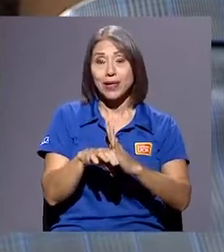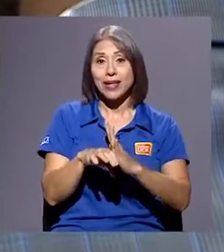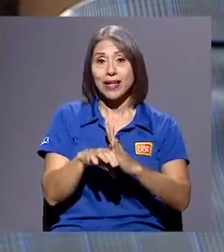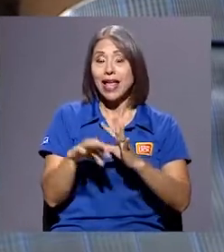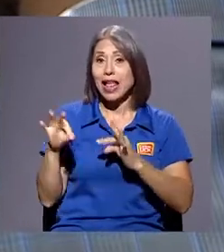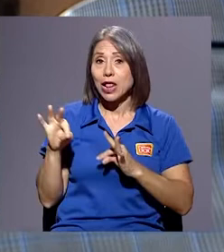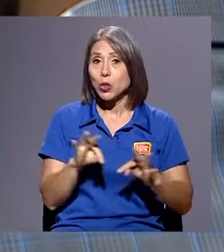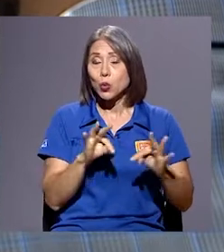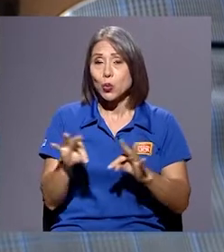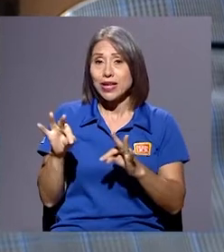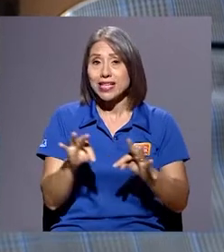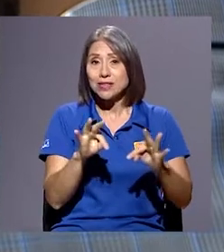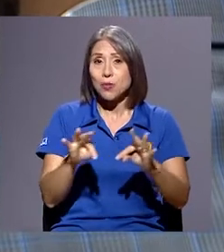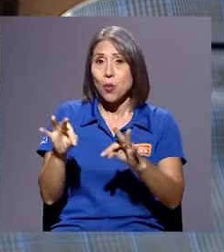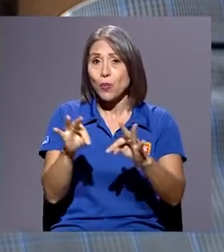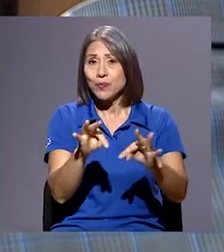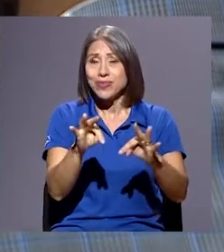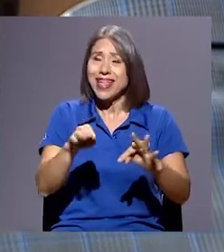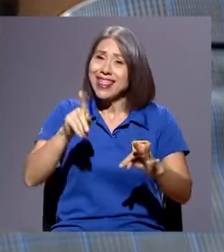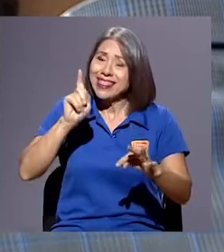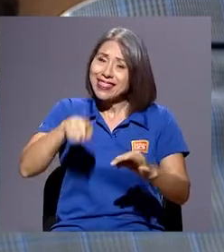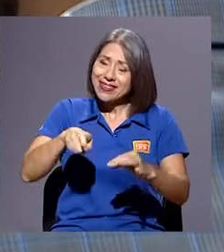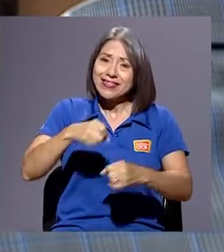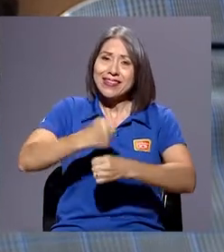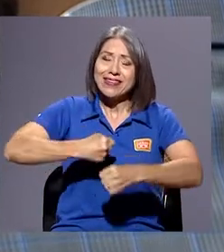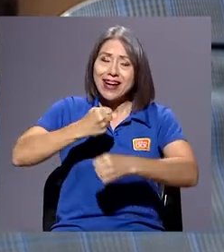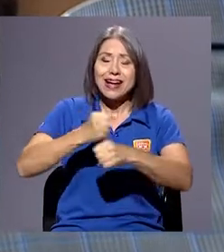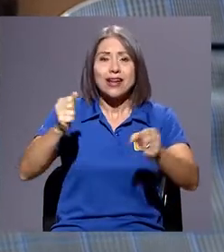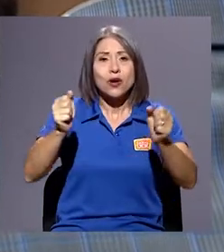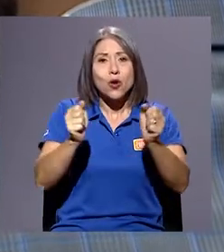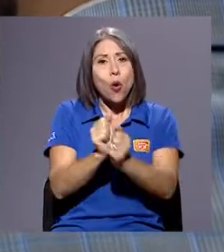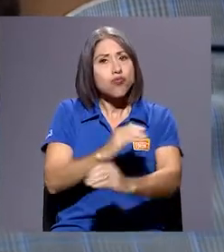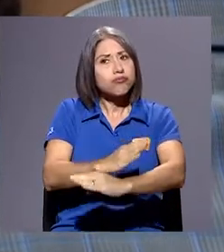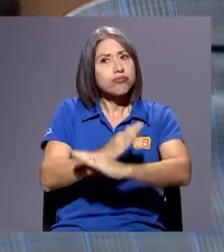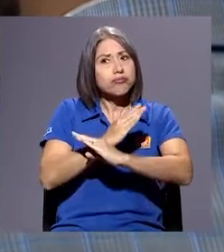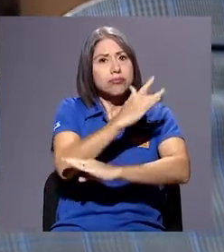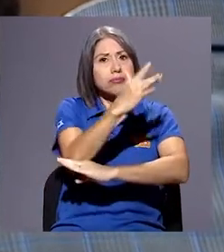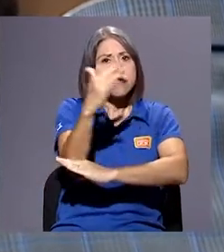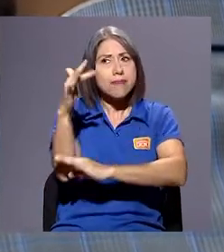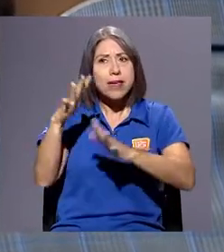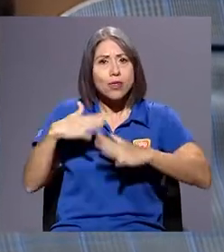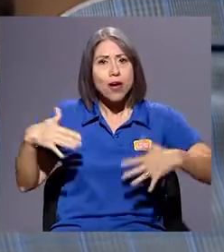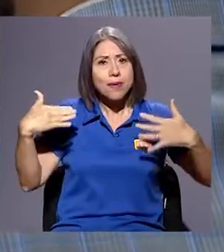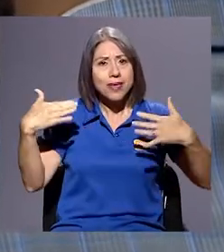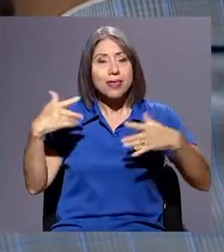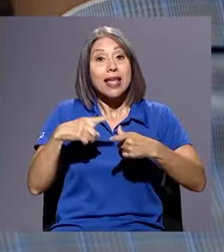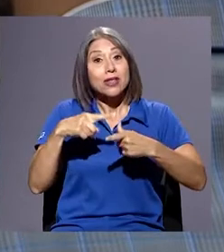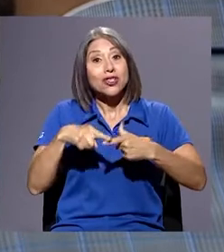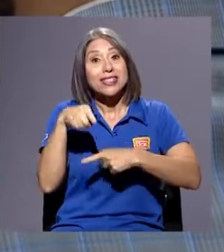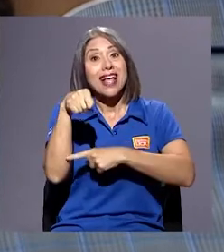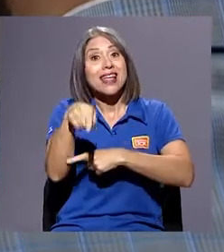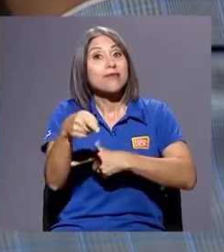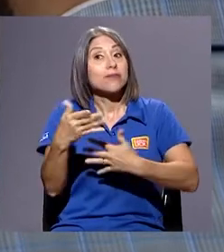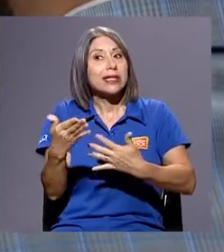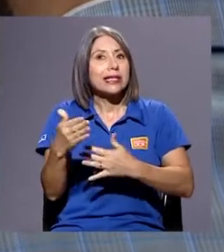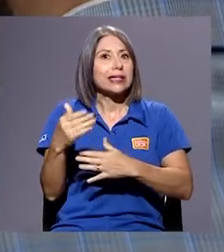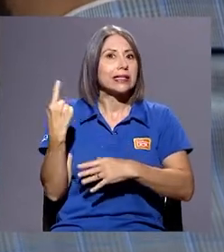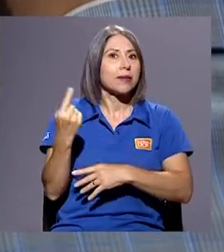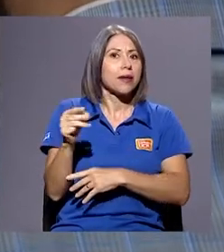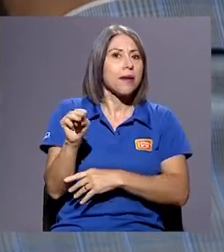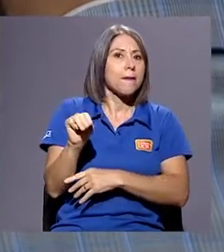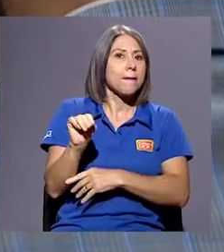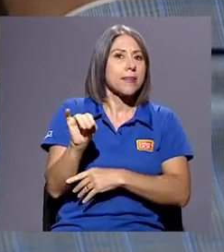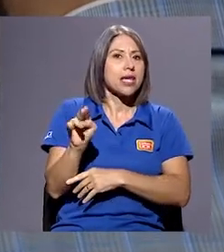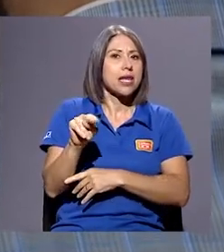El turismo, al tener necesariamente que trabajar con el medio ambiente, tiene ahí al MINAE. Y uno